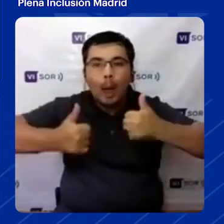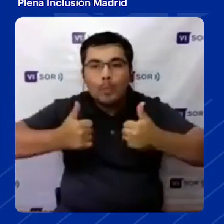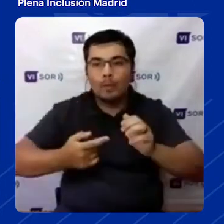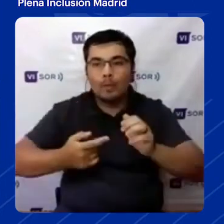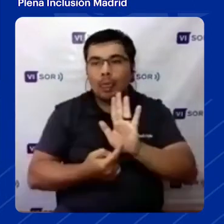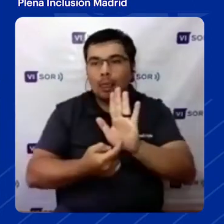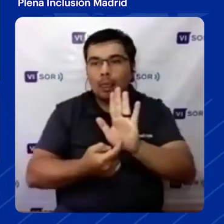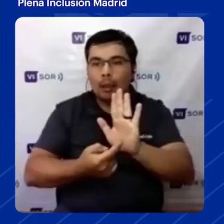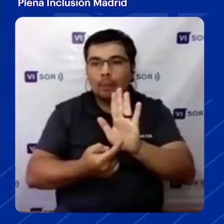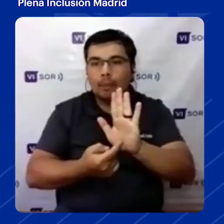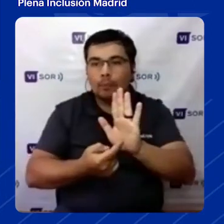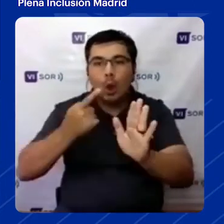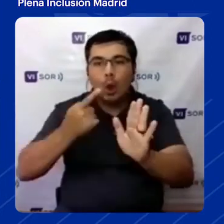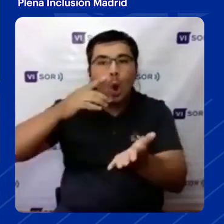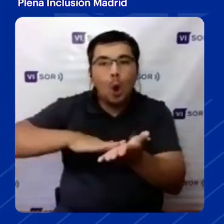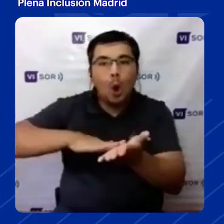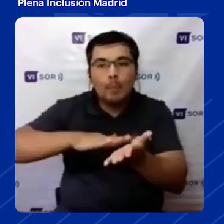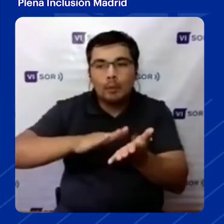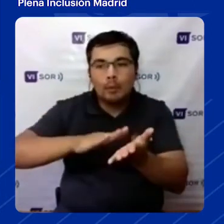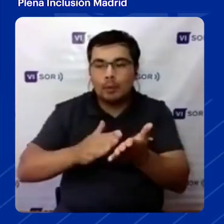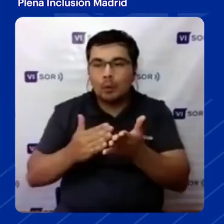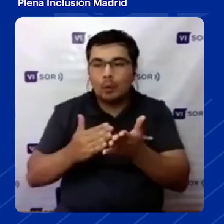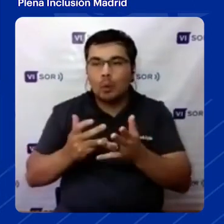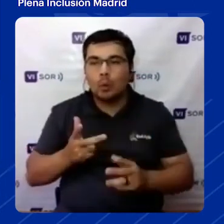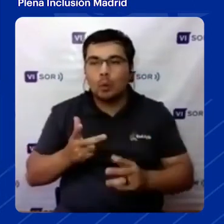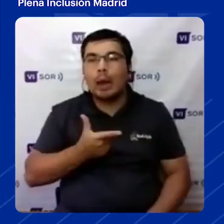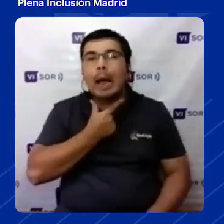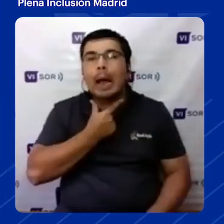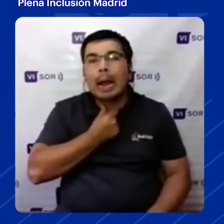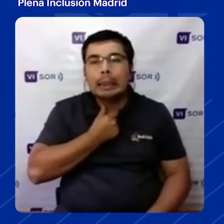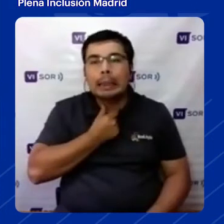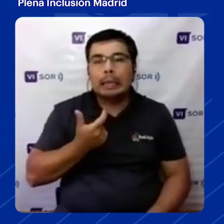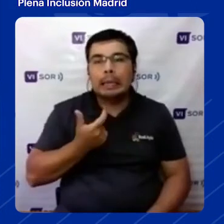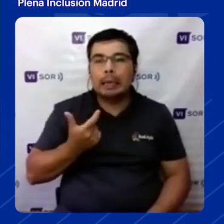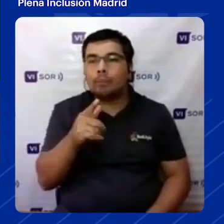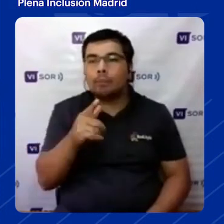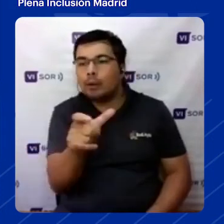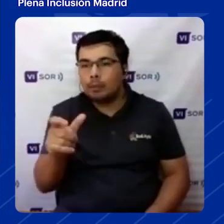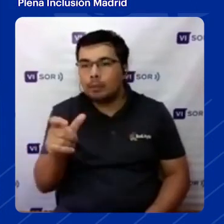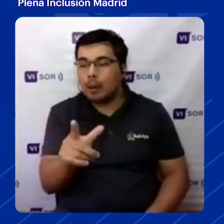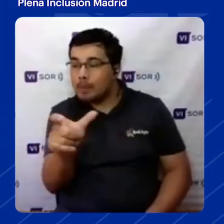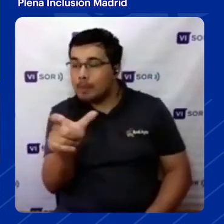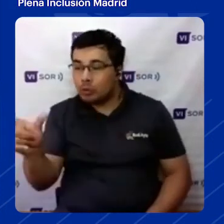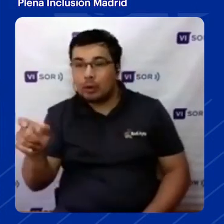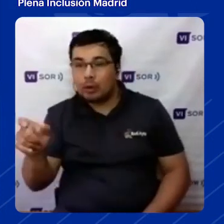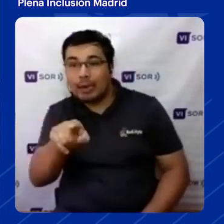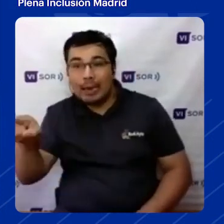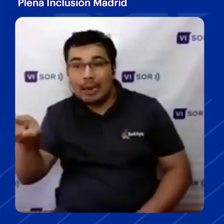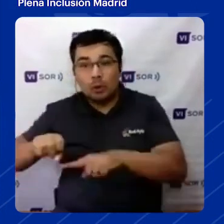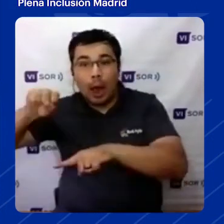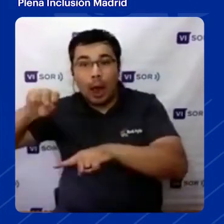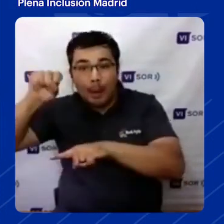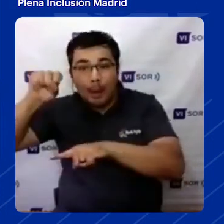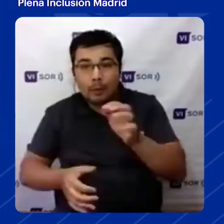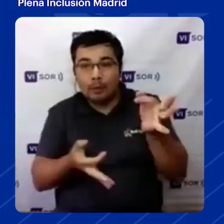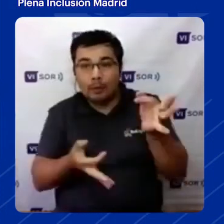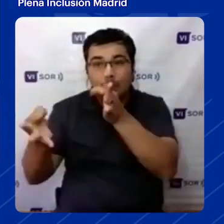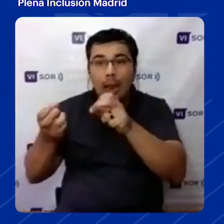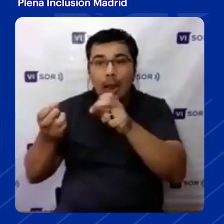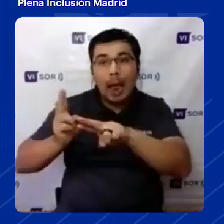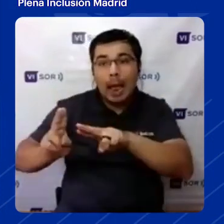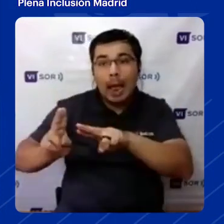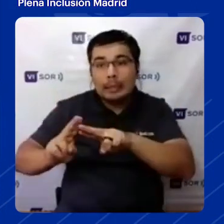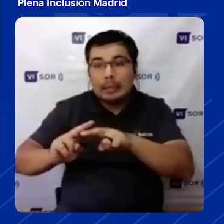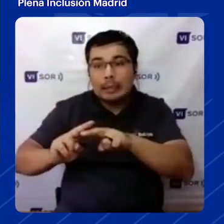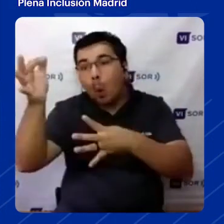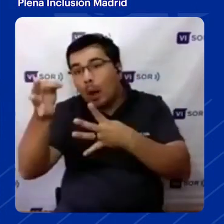hace el encargo y además con la figura de la validación, con las personas que validan, lo que queremos es crear una alternativa laboral, es decir, un